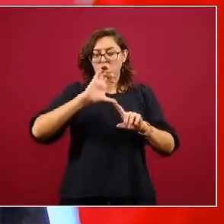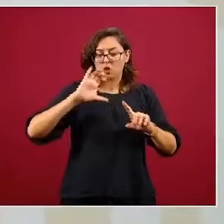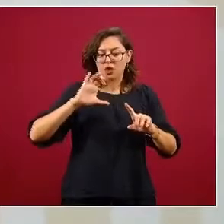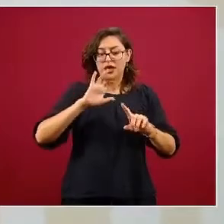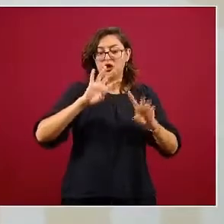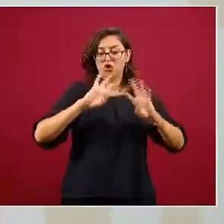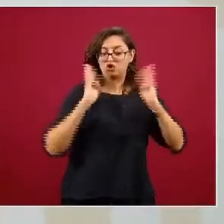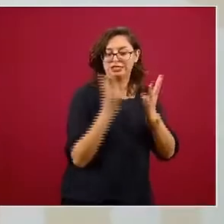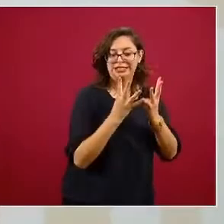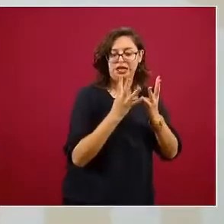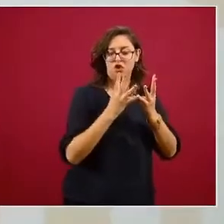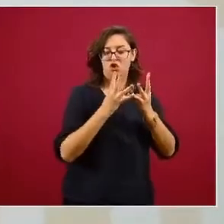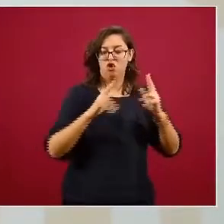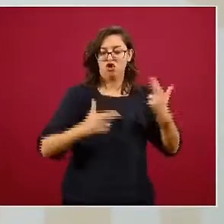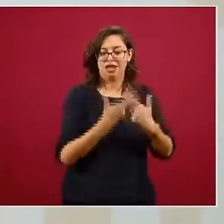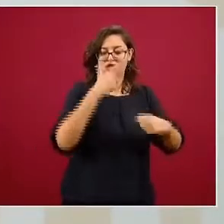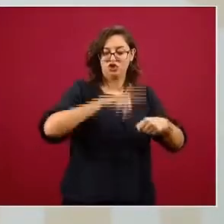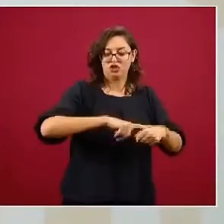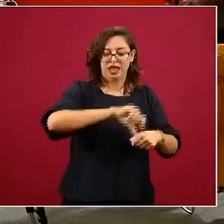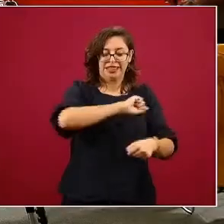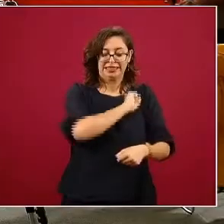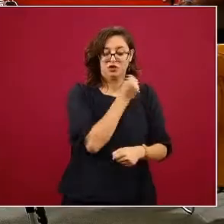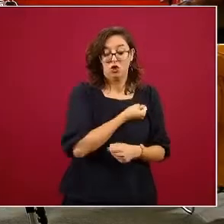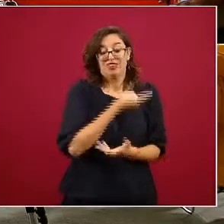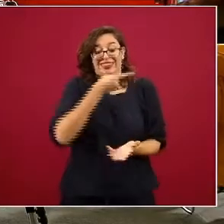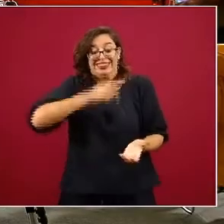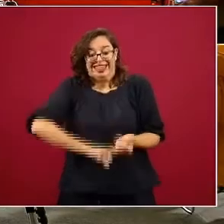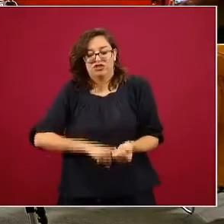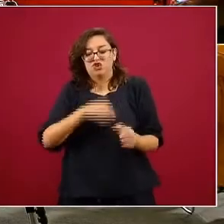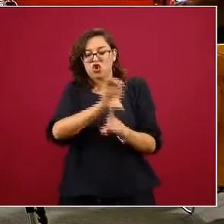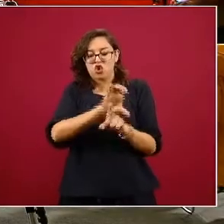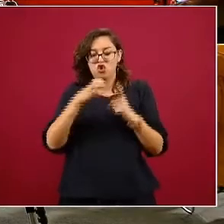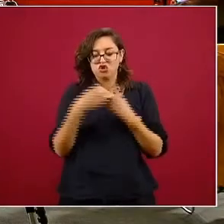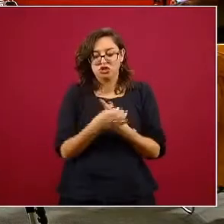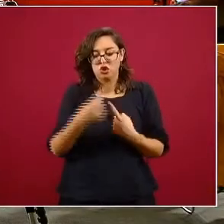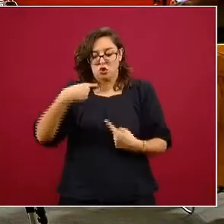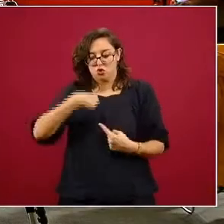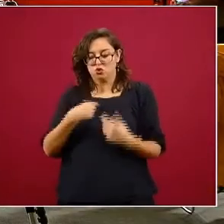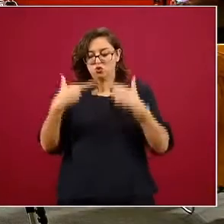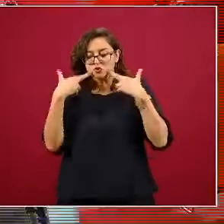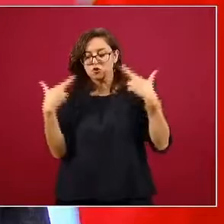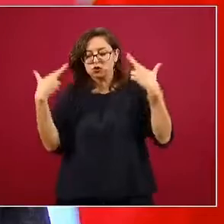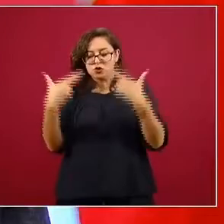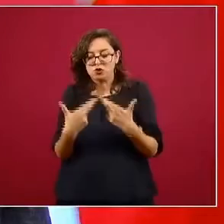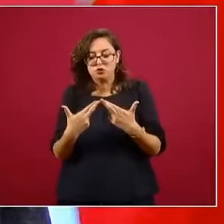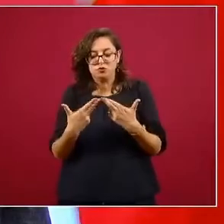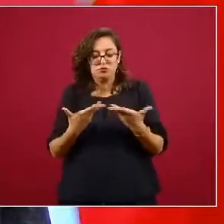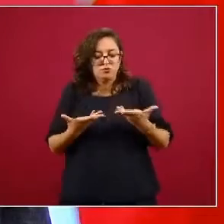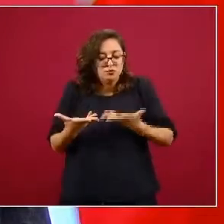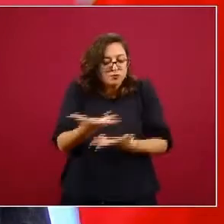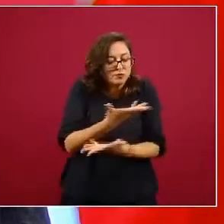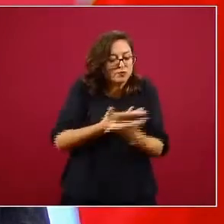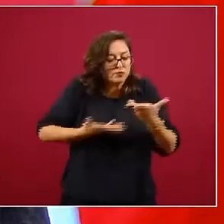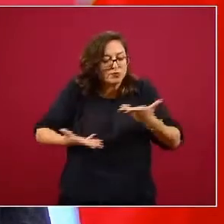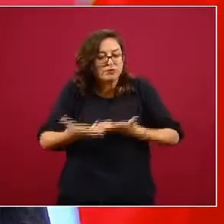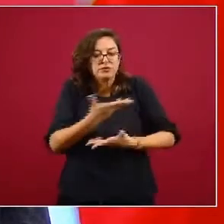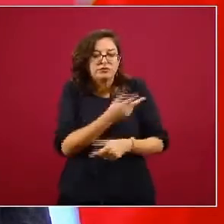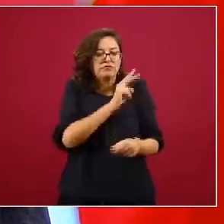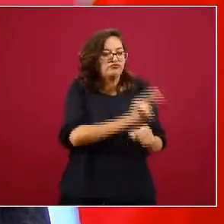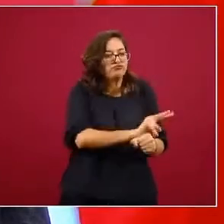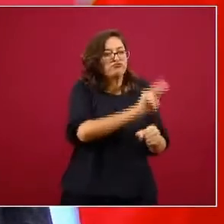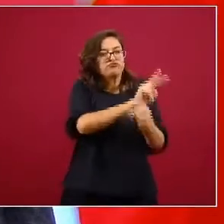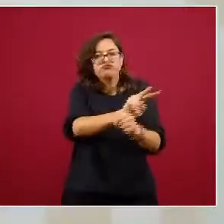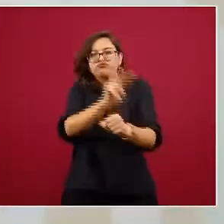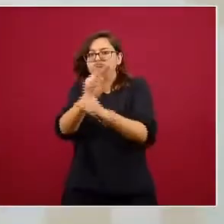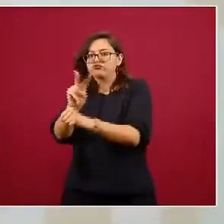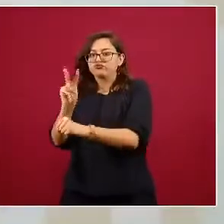Salud, identificar de qué forma puede ser más enriquecedora la experiencia de monitoreo